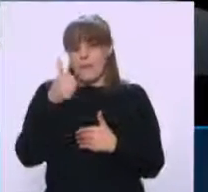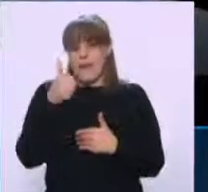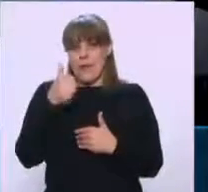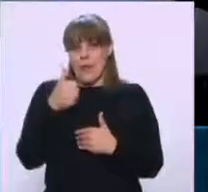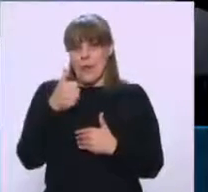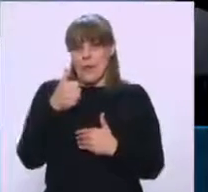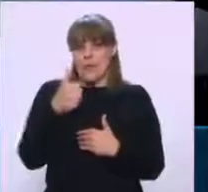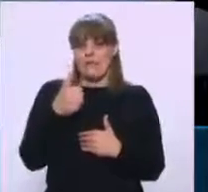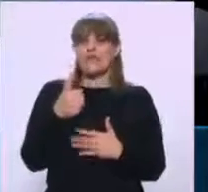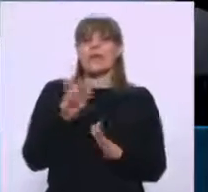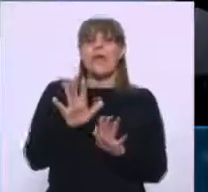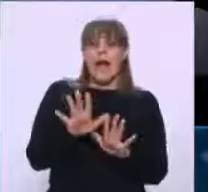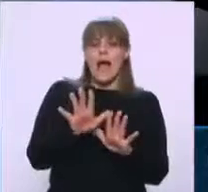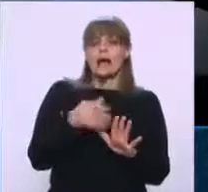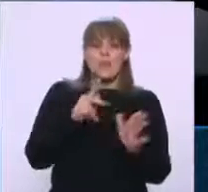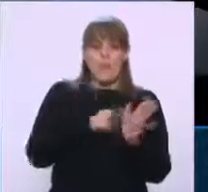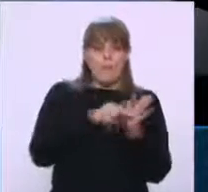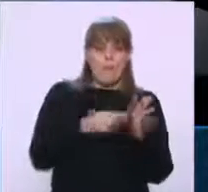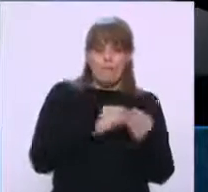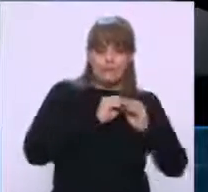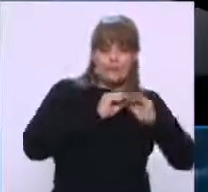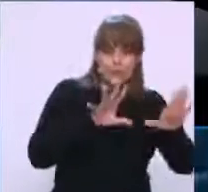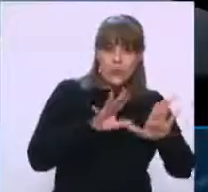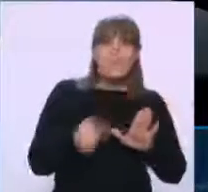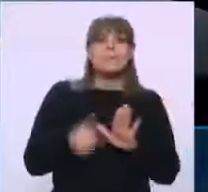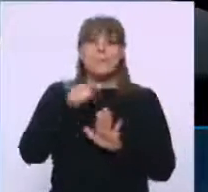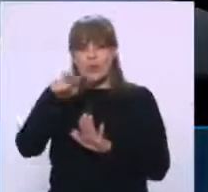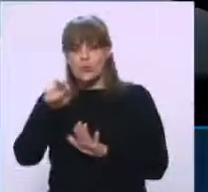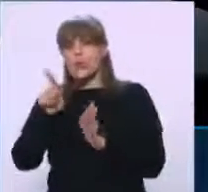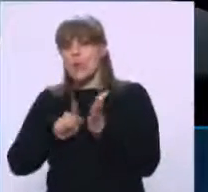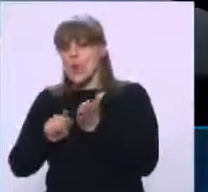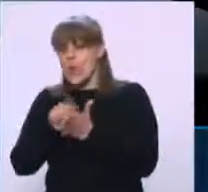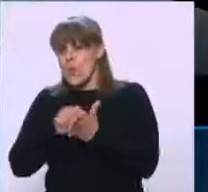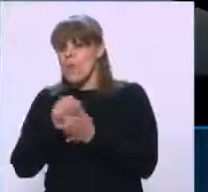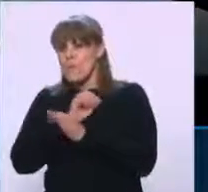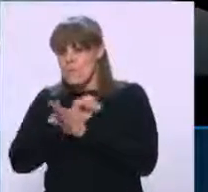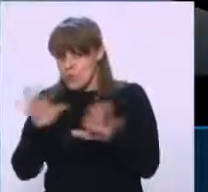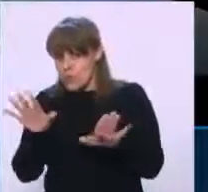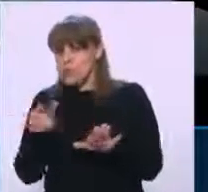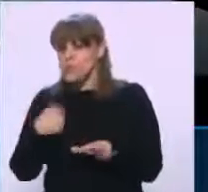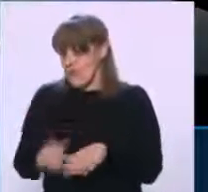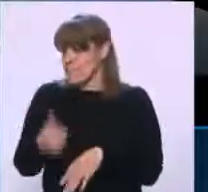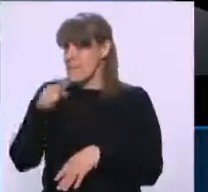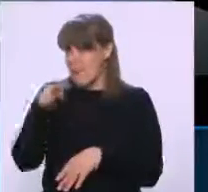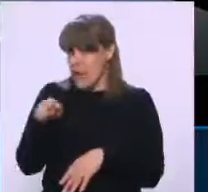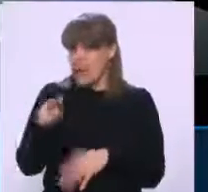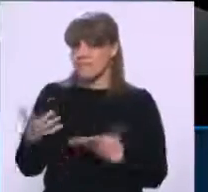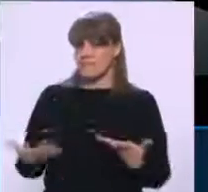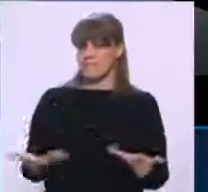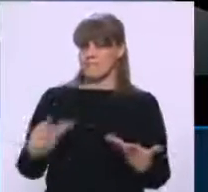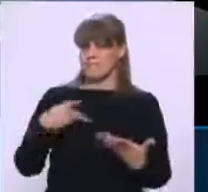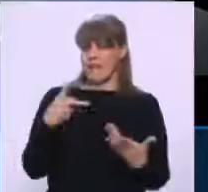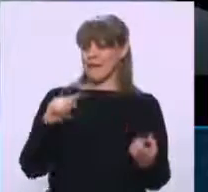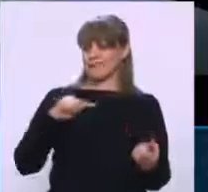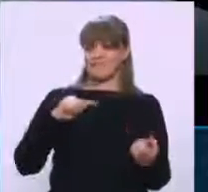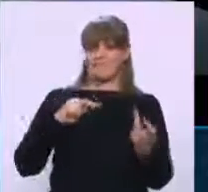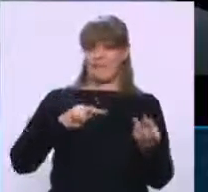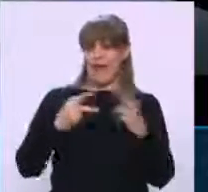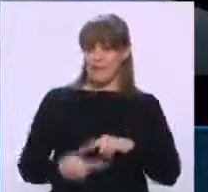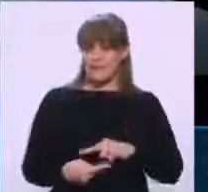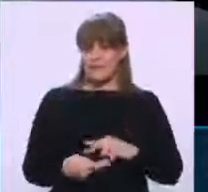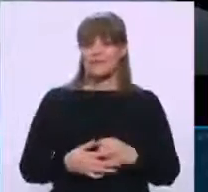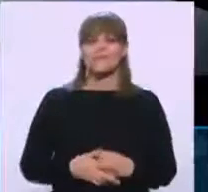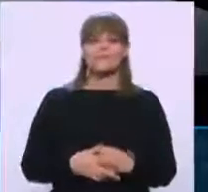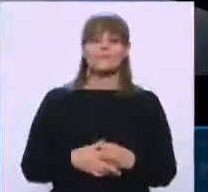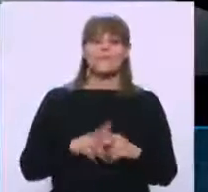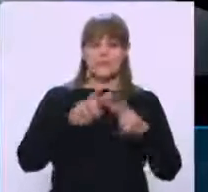vamos a tomar tu versión. Y pues ya vimos, Azul, que no sucedió, ¿no? Sí, hay que hablar de varios temas cuando hablamos de este